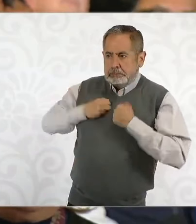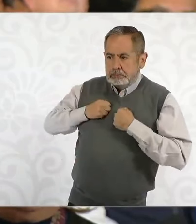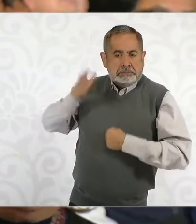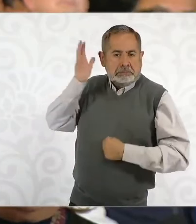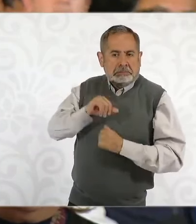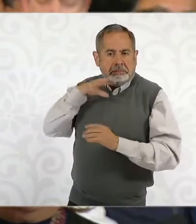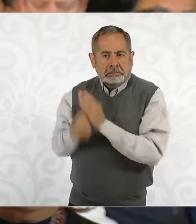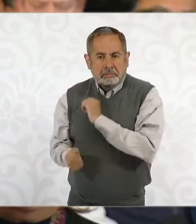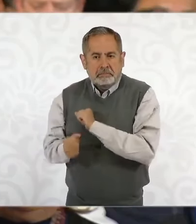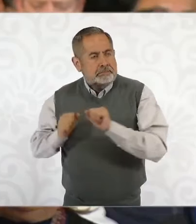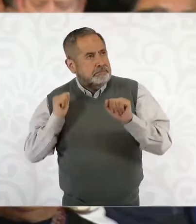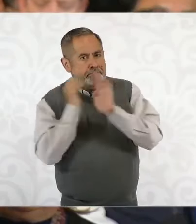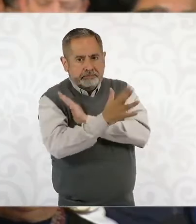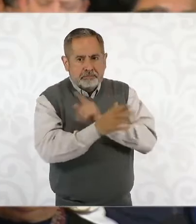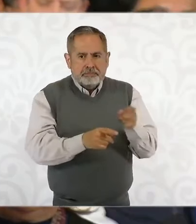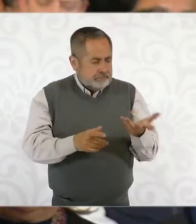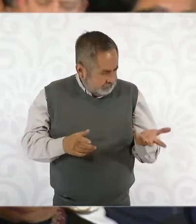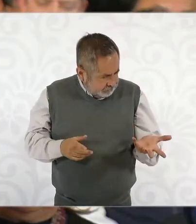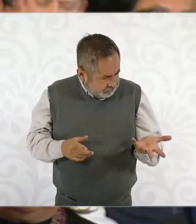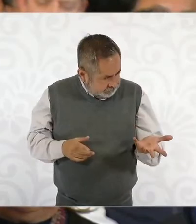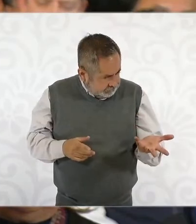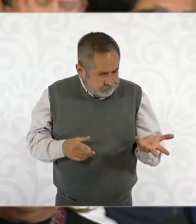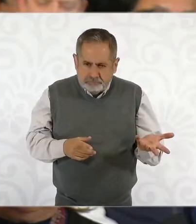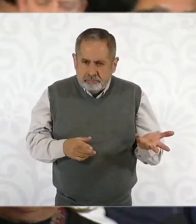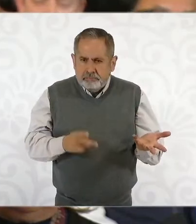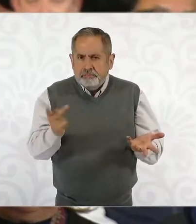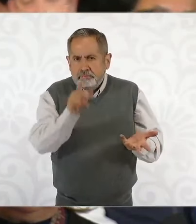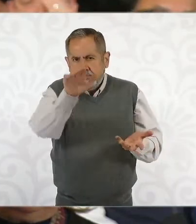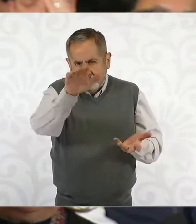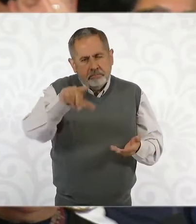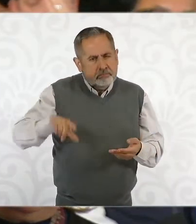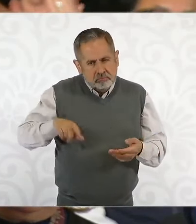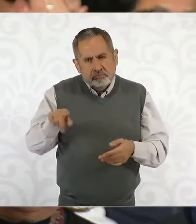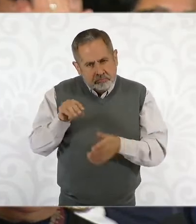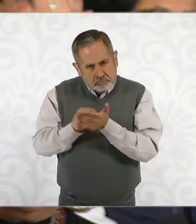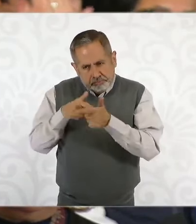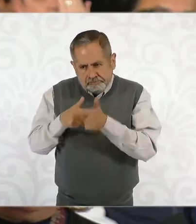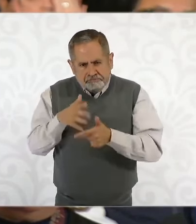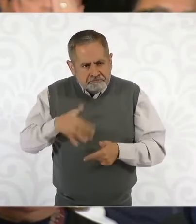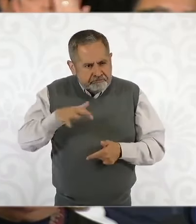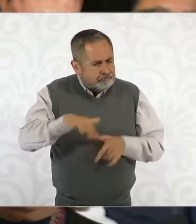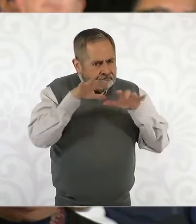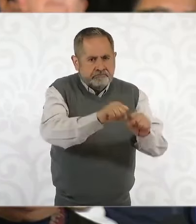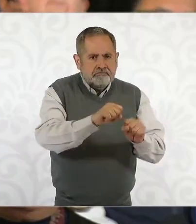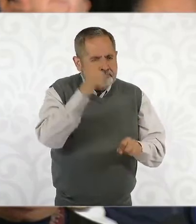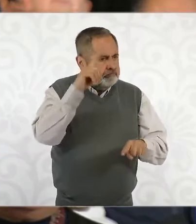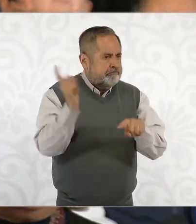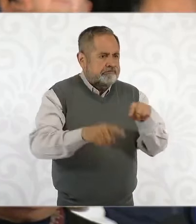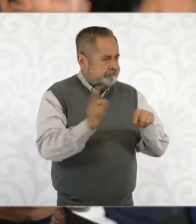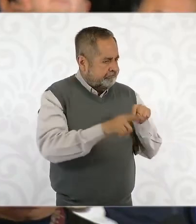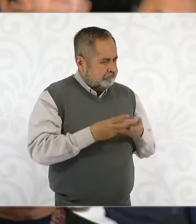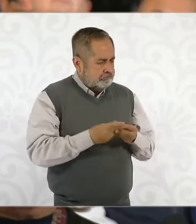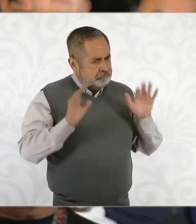medios mexiquenses que también ya lo hemos denunciado en conjunto. Preguntarle si su gobierno seguirá trabajando, así como en este caso, para desarticular las